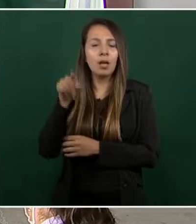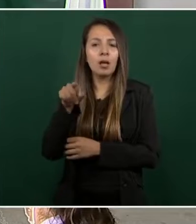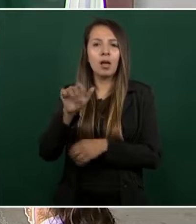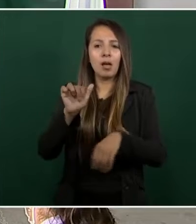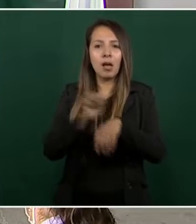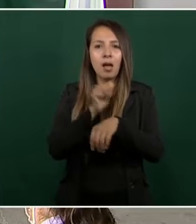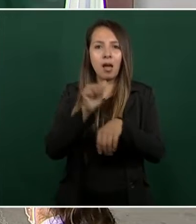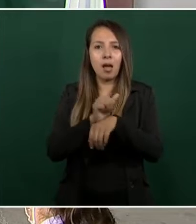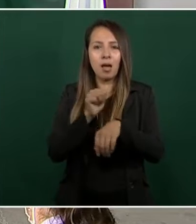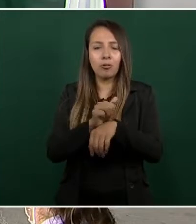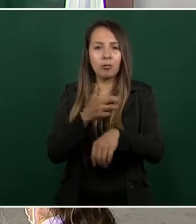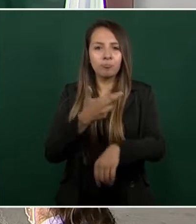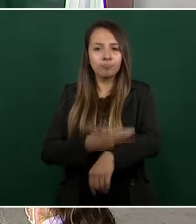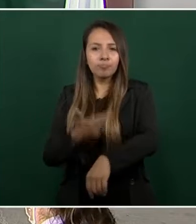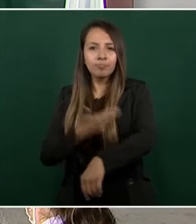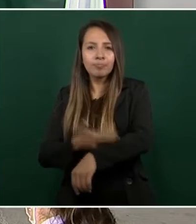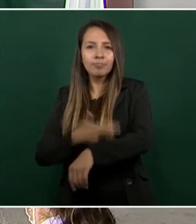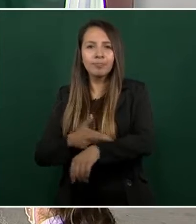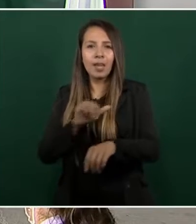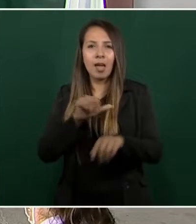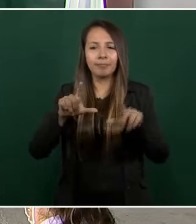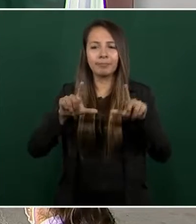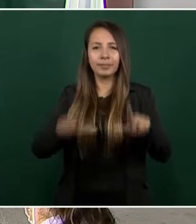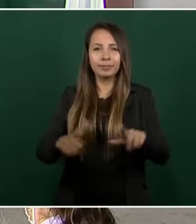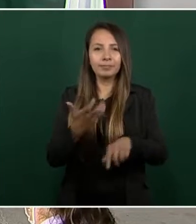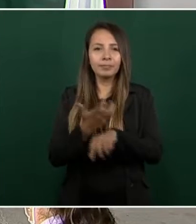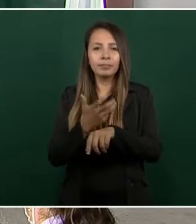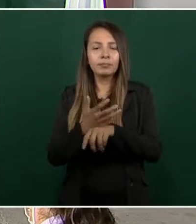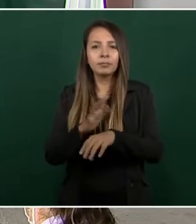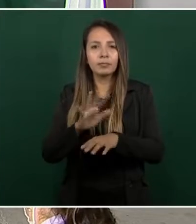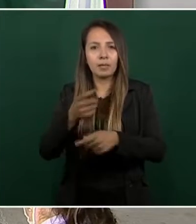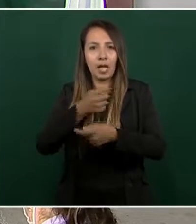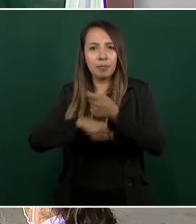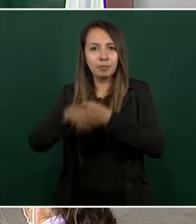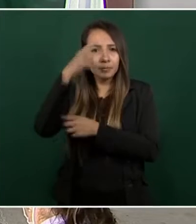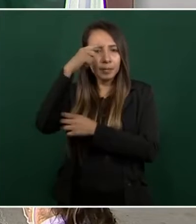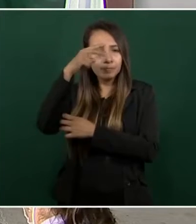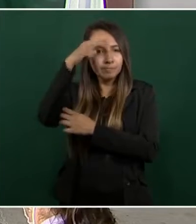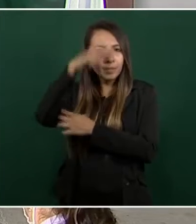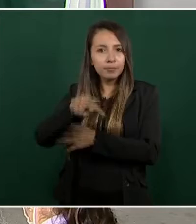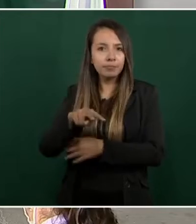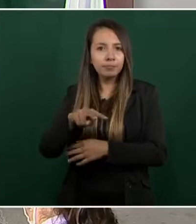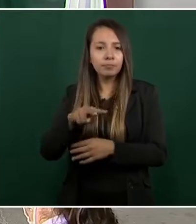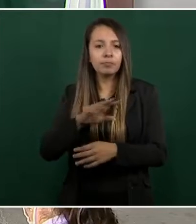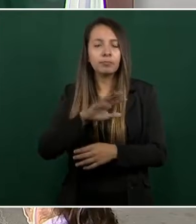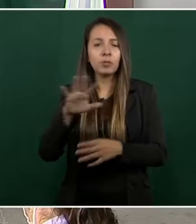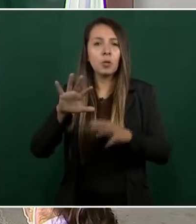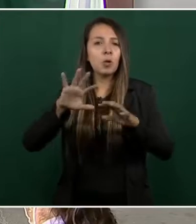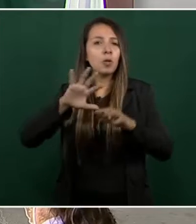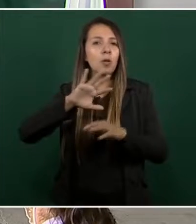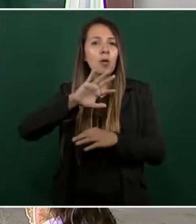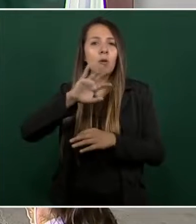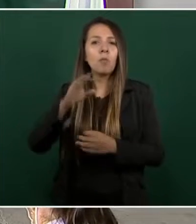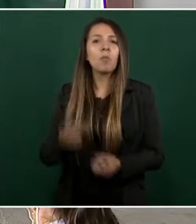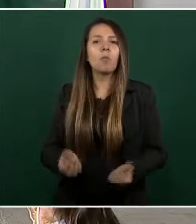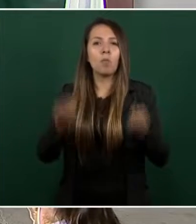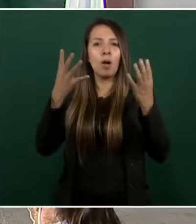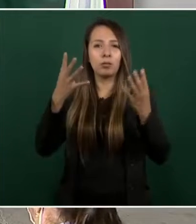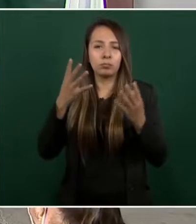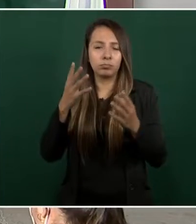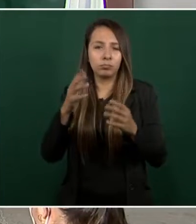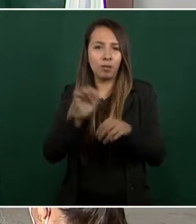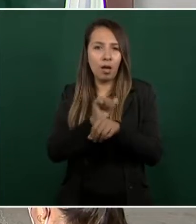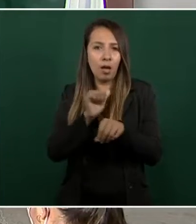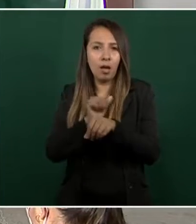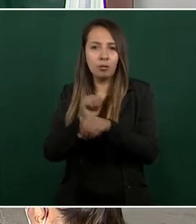los vehículos de procedencia extranjera. El total de los vehículos regularizados en el